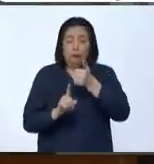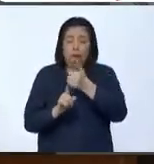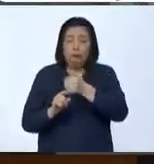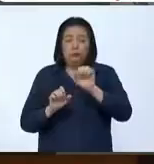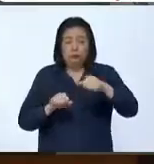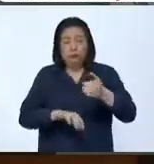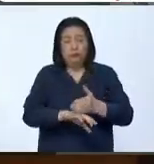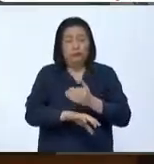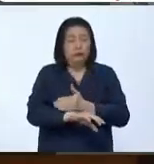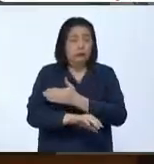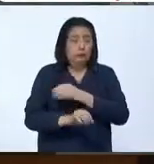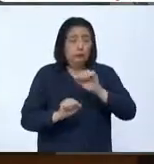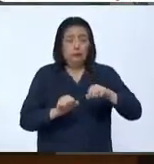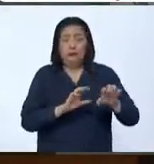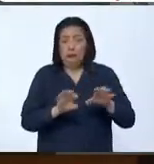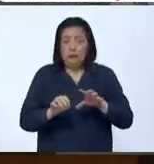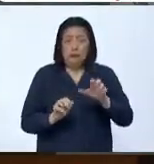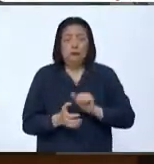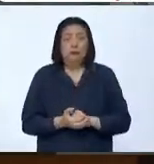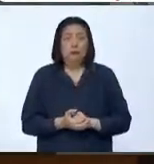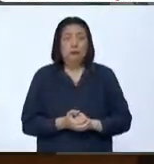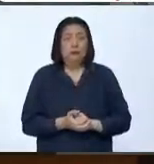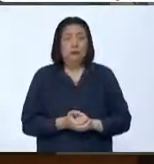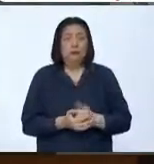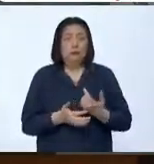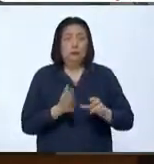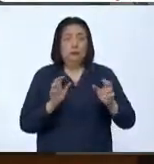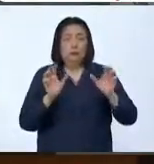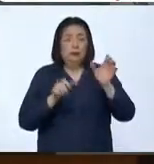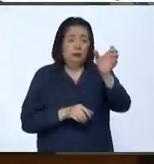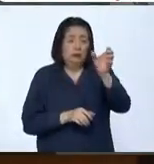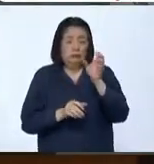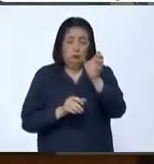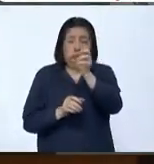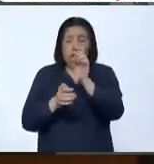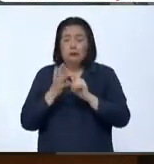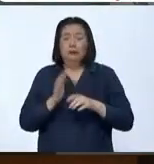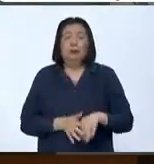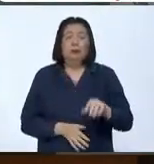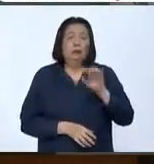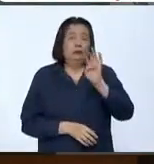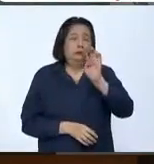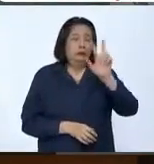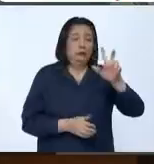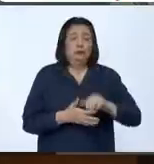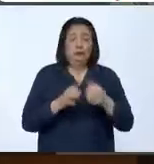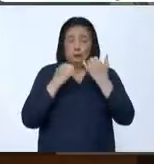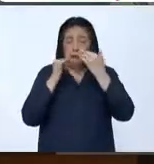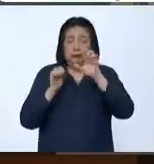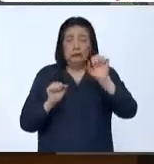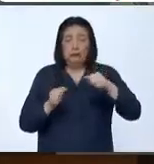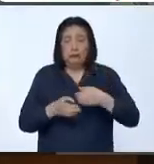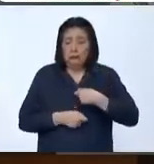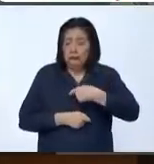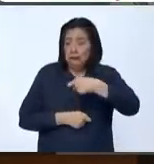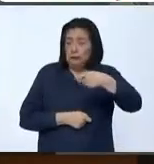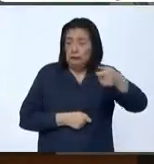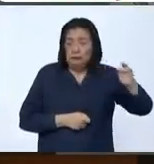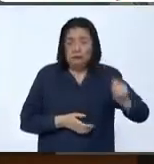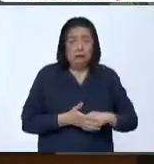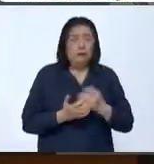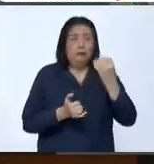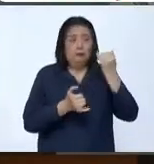mejorado y serán elaborados títulos de biblioteca en 43 lenguas originarias que se distribuirán